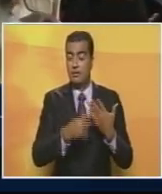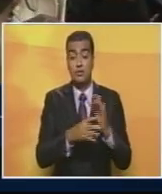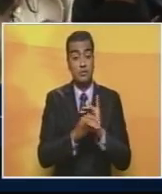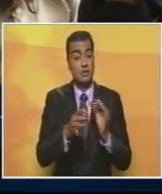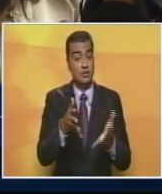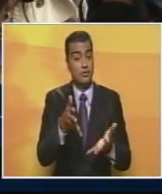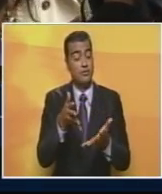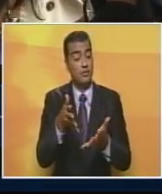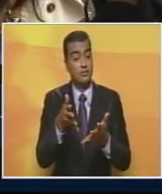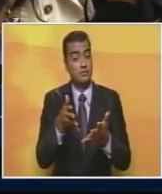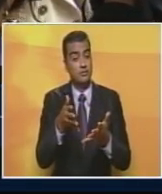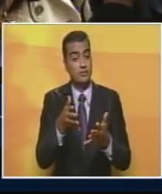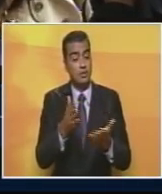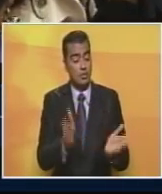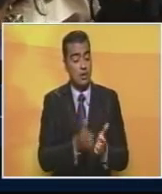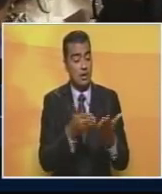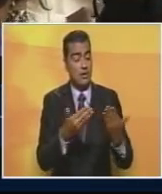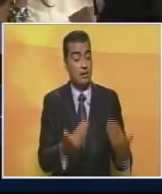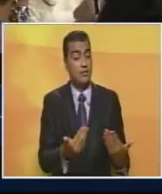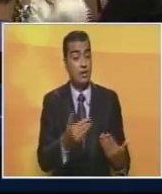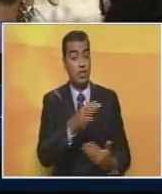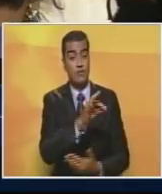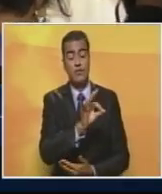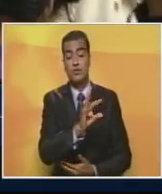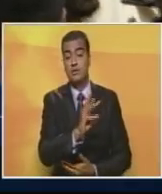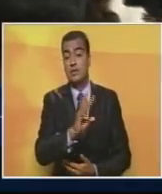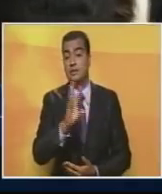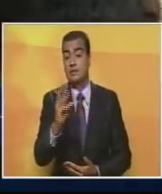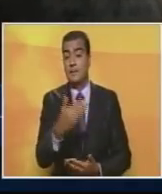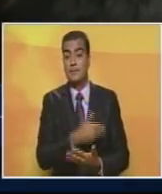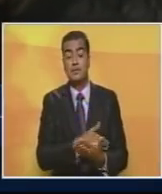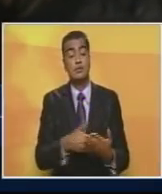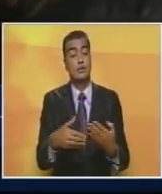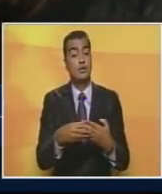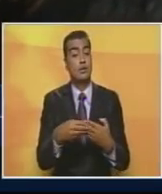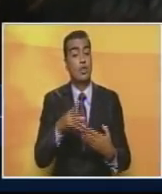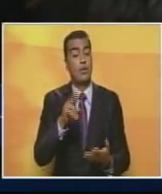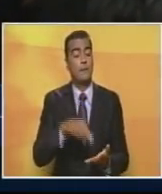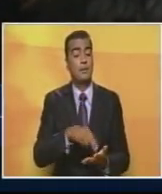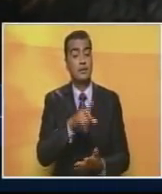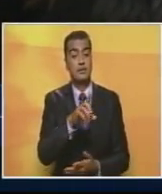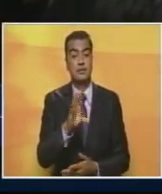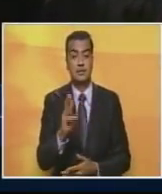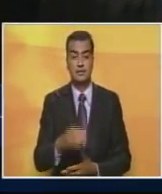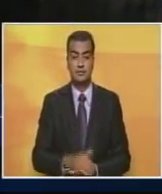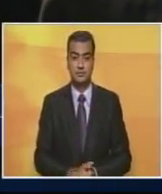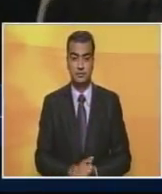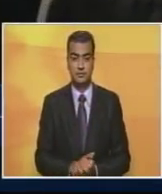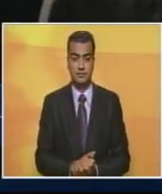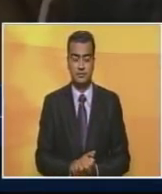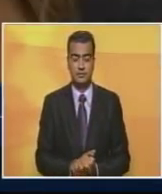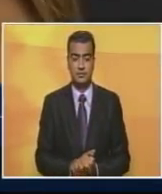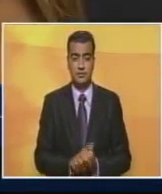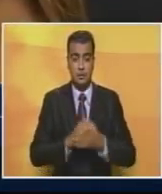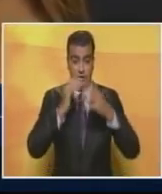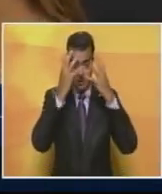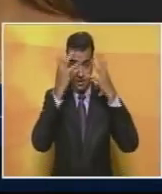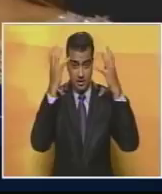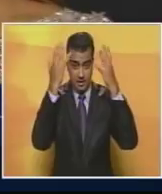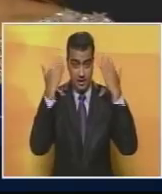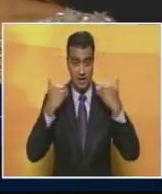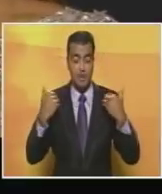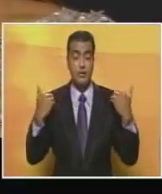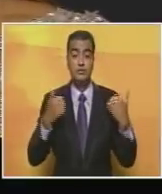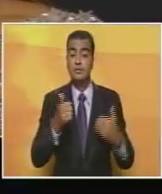triunfó con El libro de la selva, que recaudó $966 millones en el 2016. El estreno del Rey León está previsto para